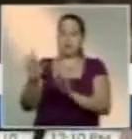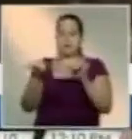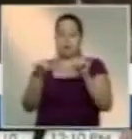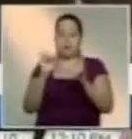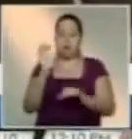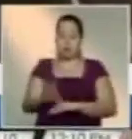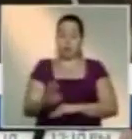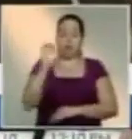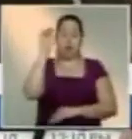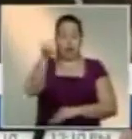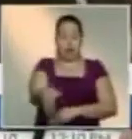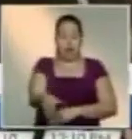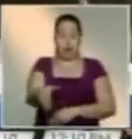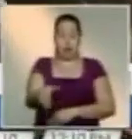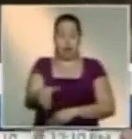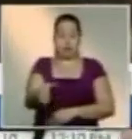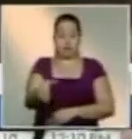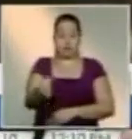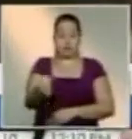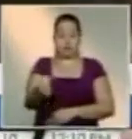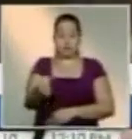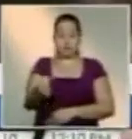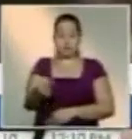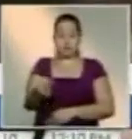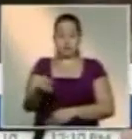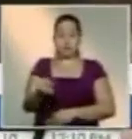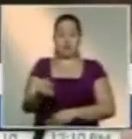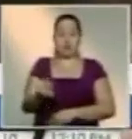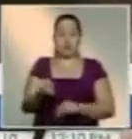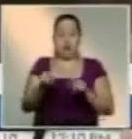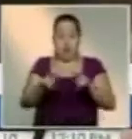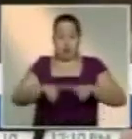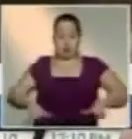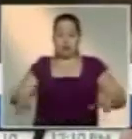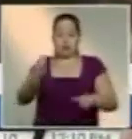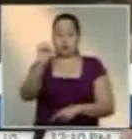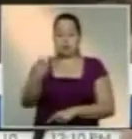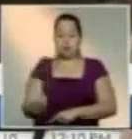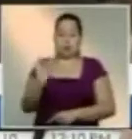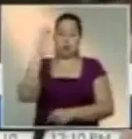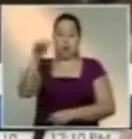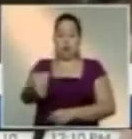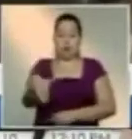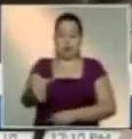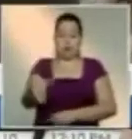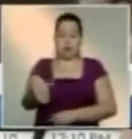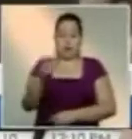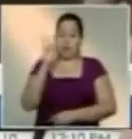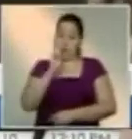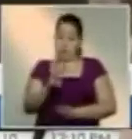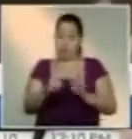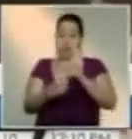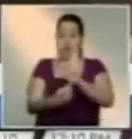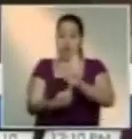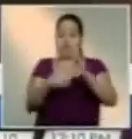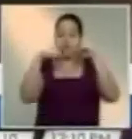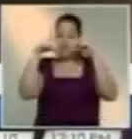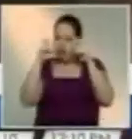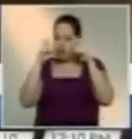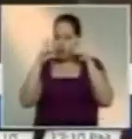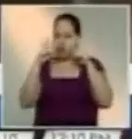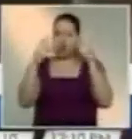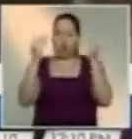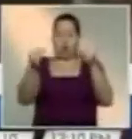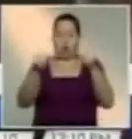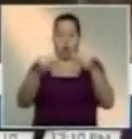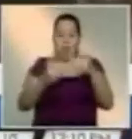el estado de Aragua, concretamente en la parte sur de Maracay. Y aquí está una foto de cómo un